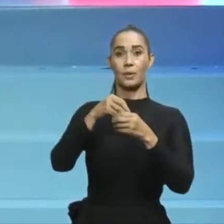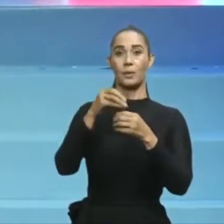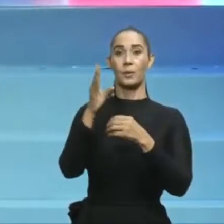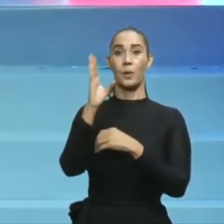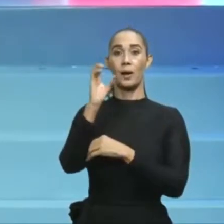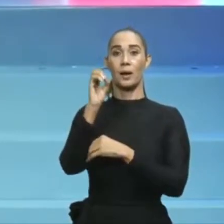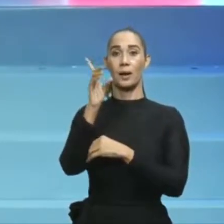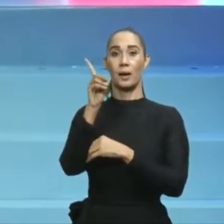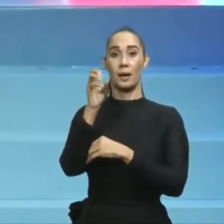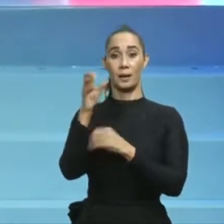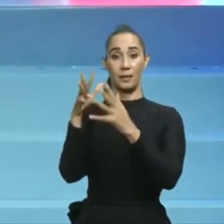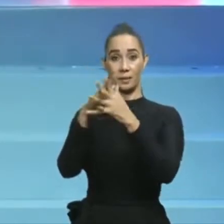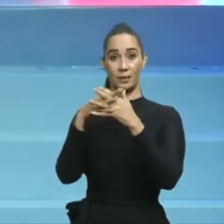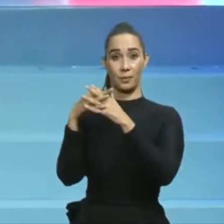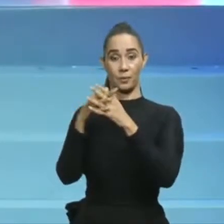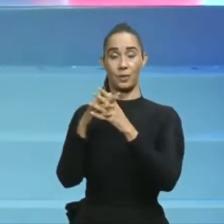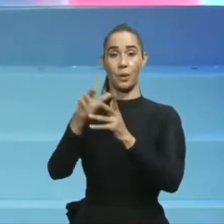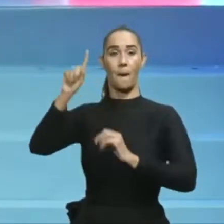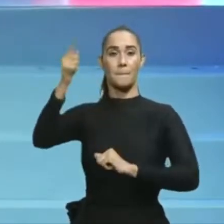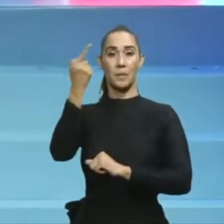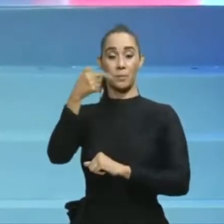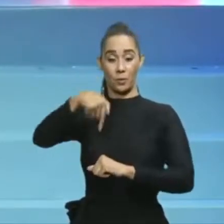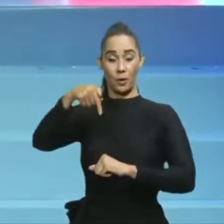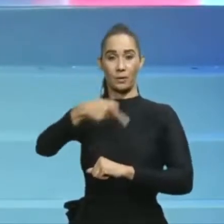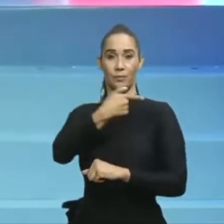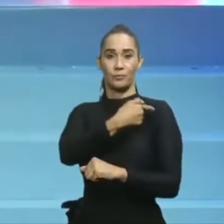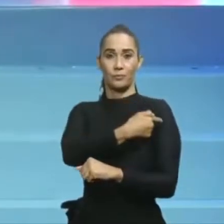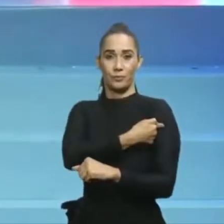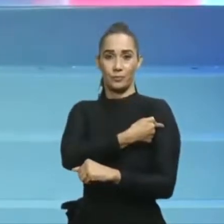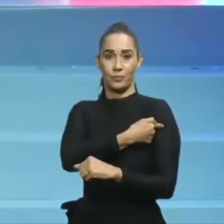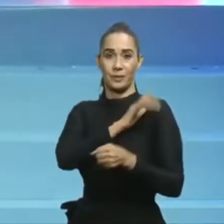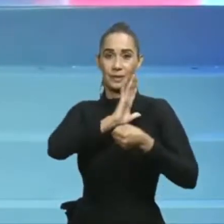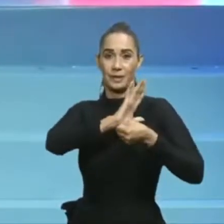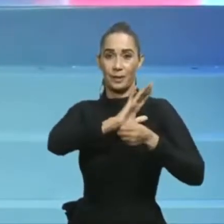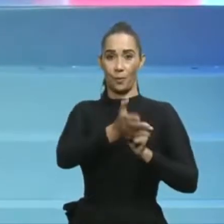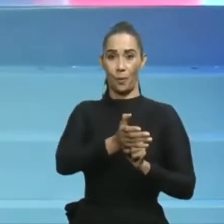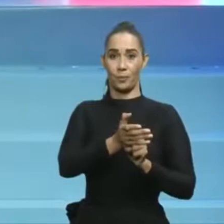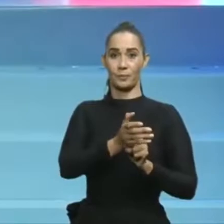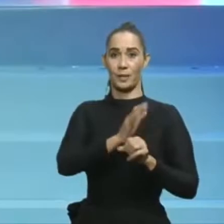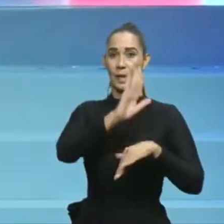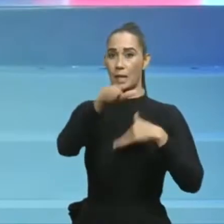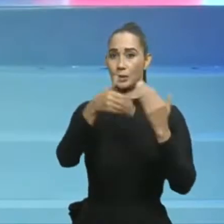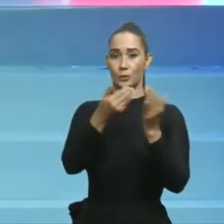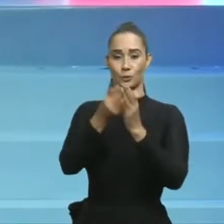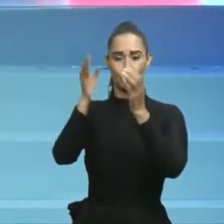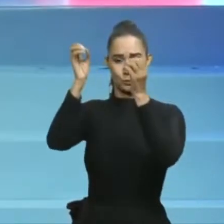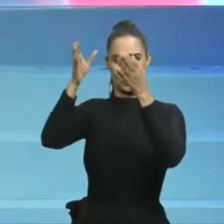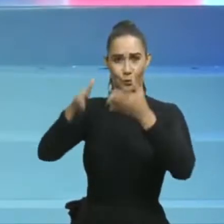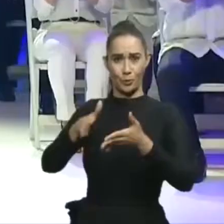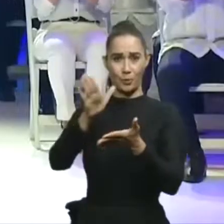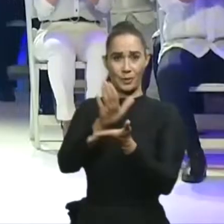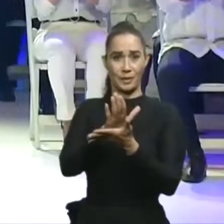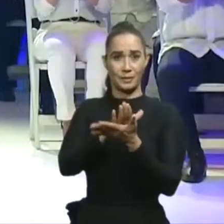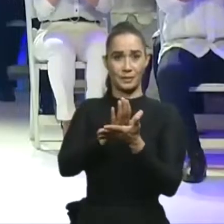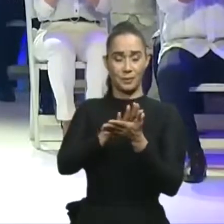eeuu en vacunar contra el cob y al cien por ciento del personal administrativo y los seis